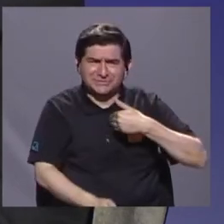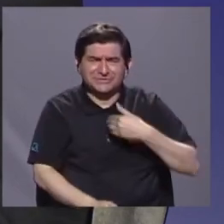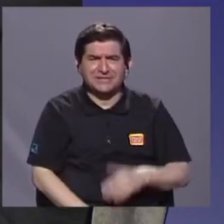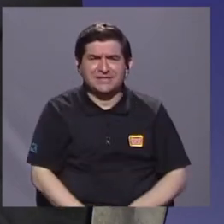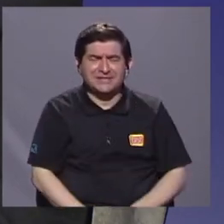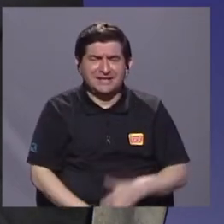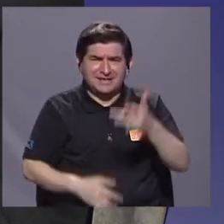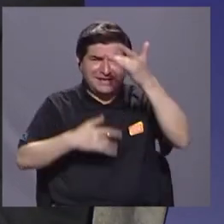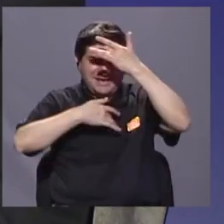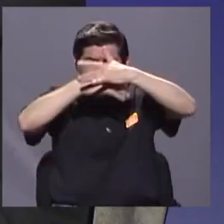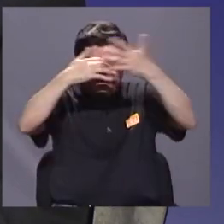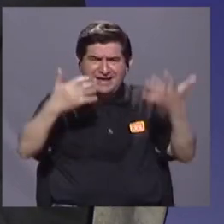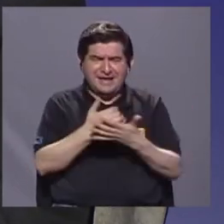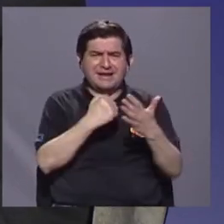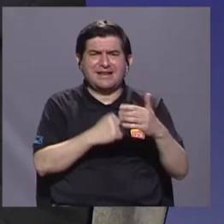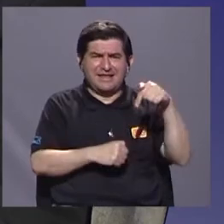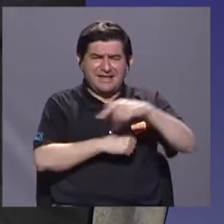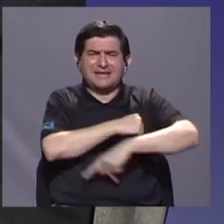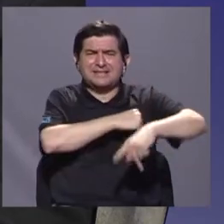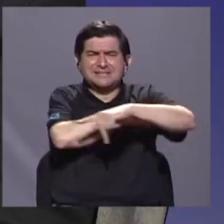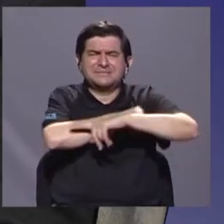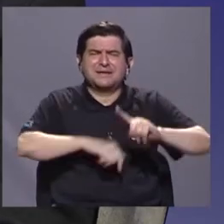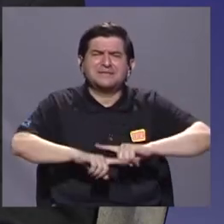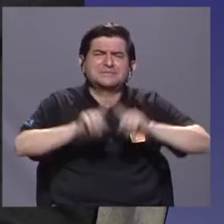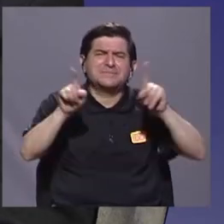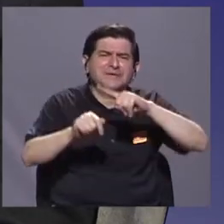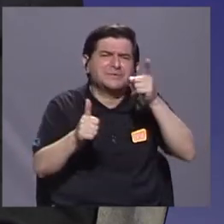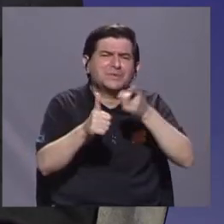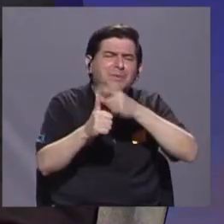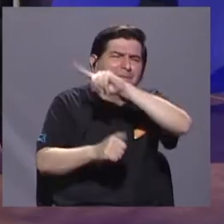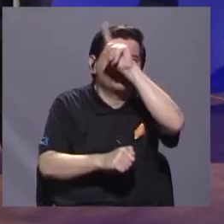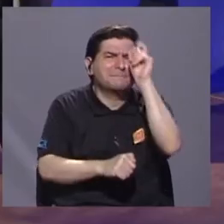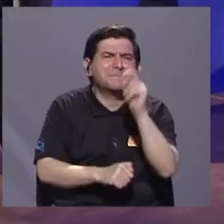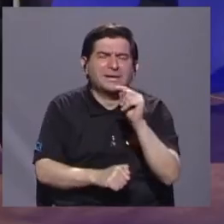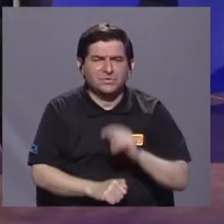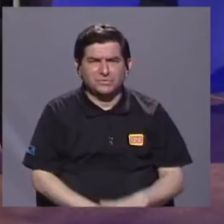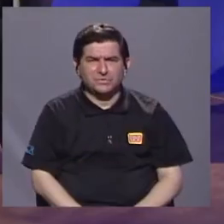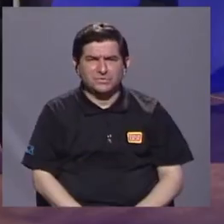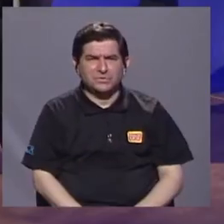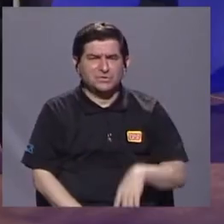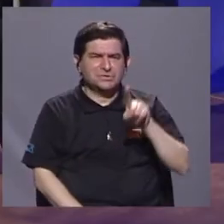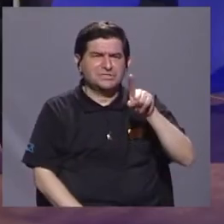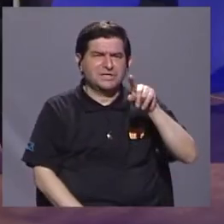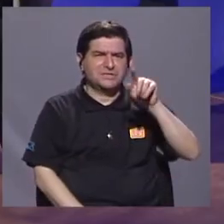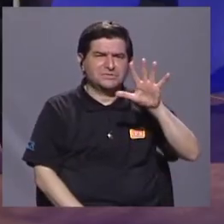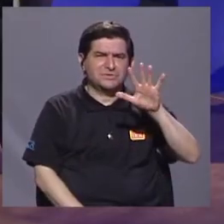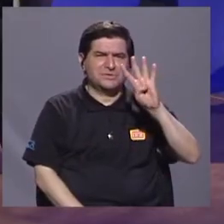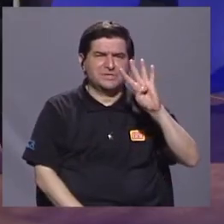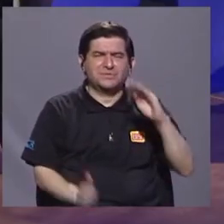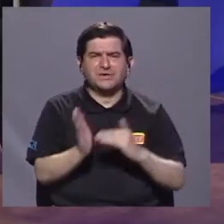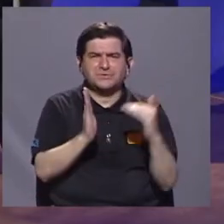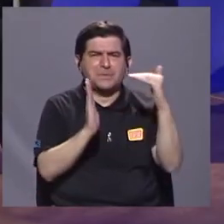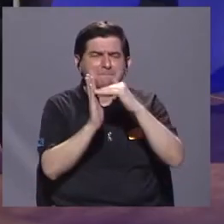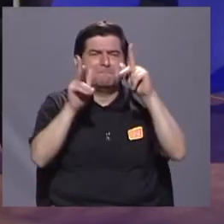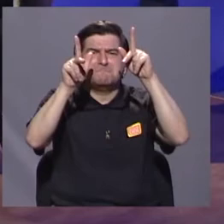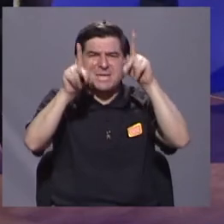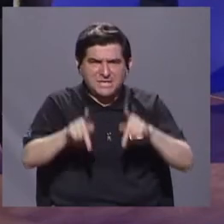de la pandemia en nuestro país? Pero comienzo preguntándole, Agustín, 154 millones de